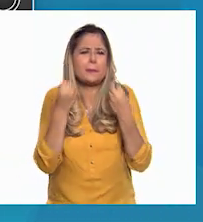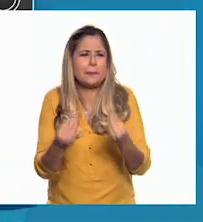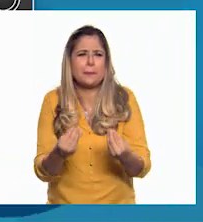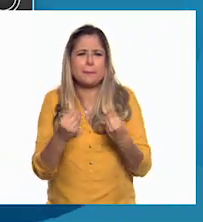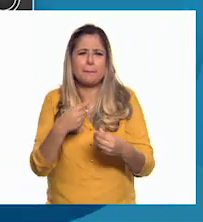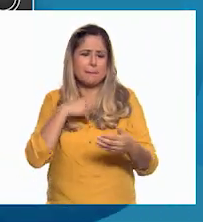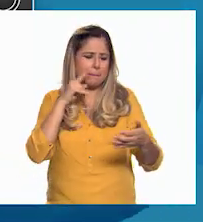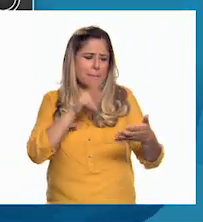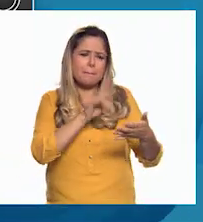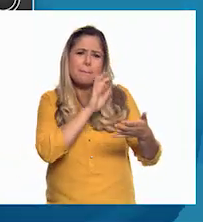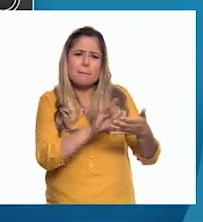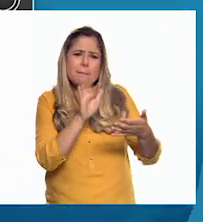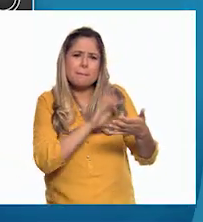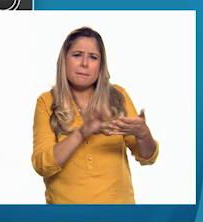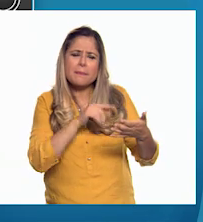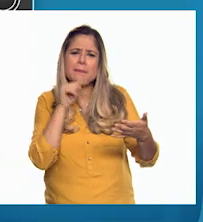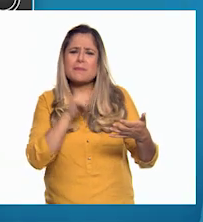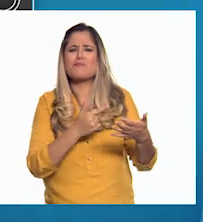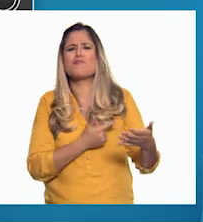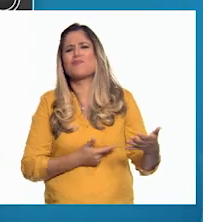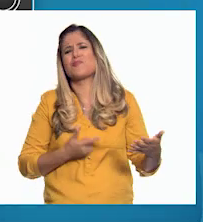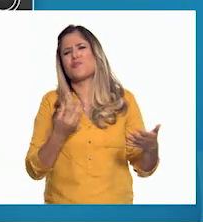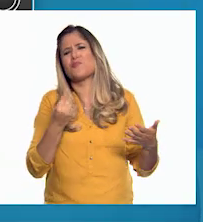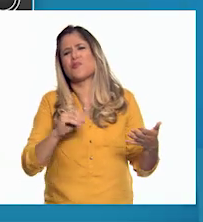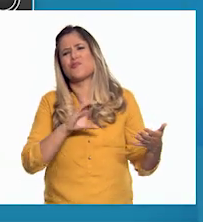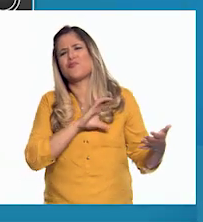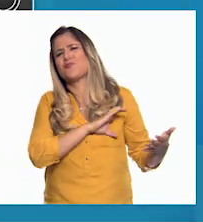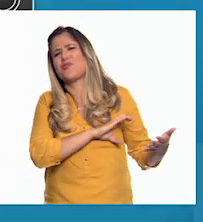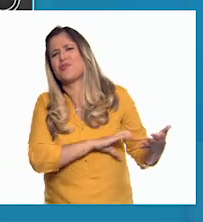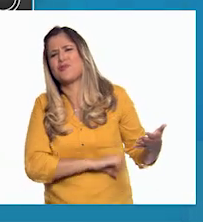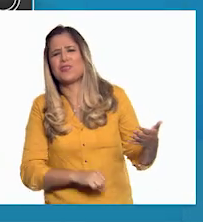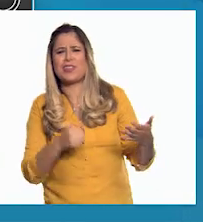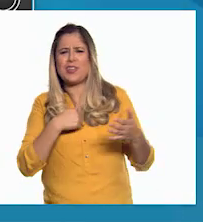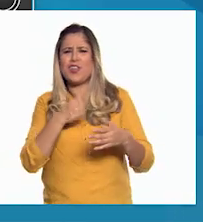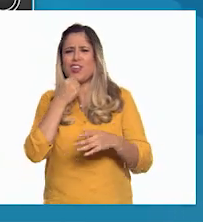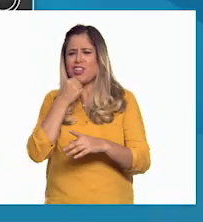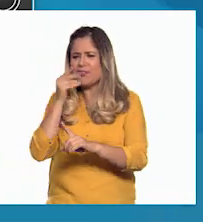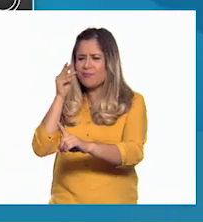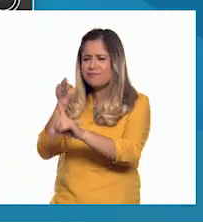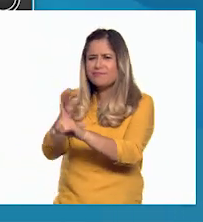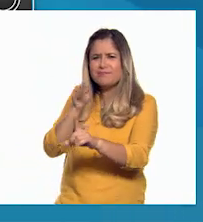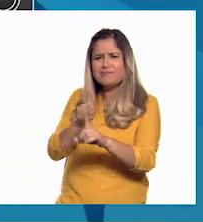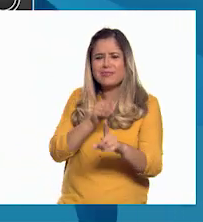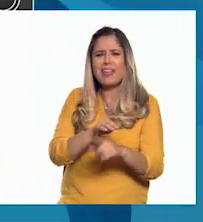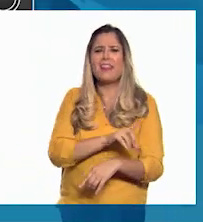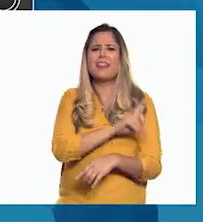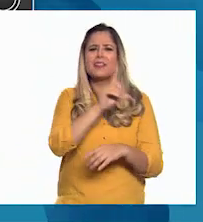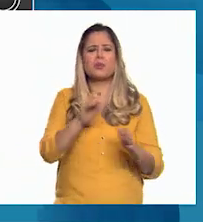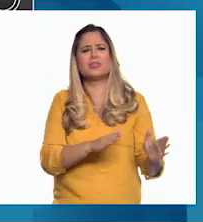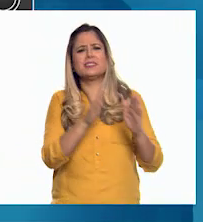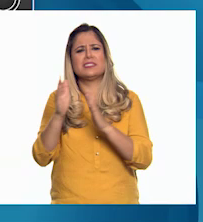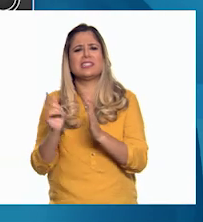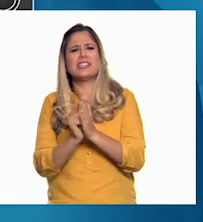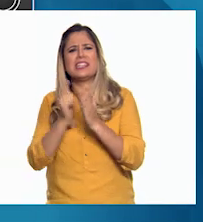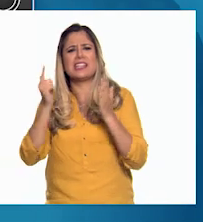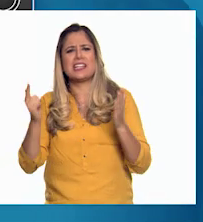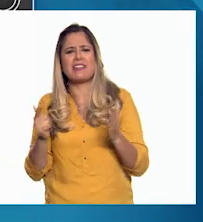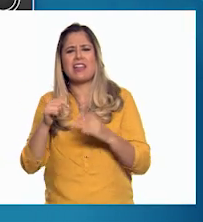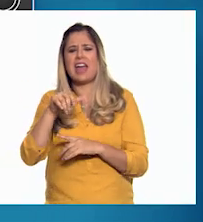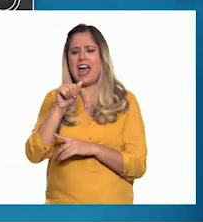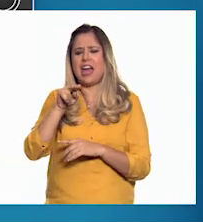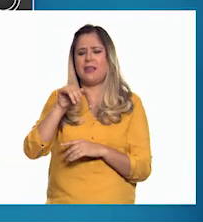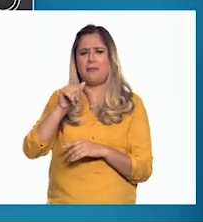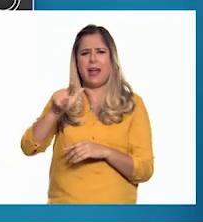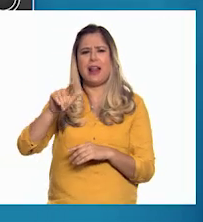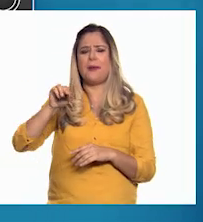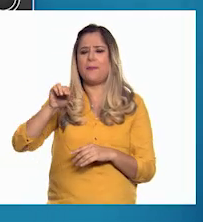esto ya me está gustando el dirigirme a niños, ¿no? Después le siguió otro que es Aníbal y Melquiades.